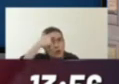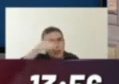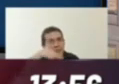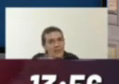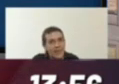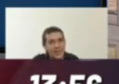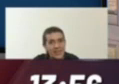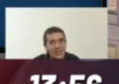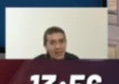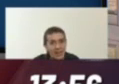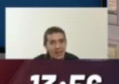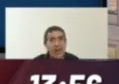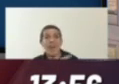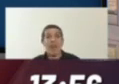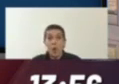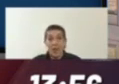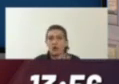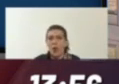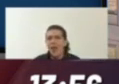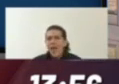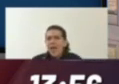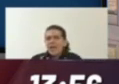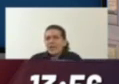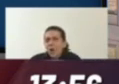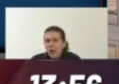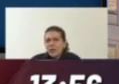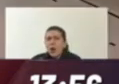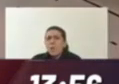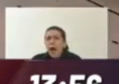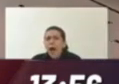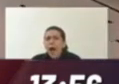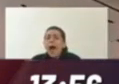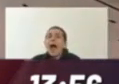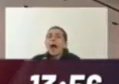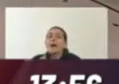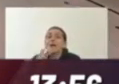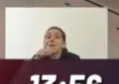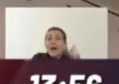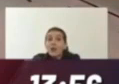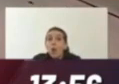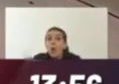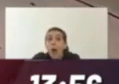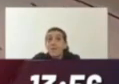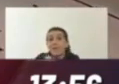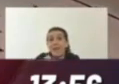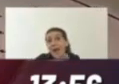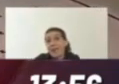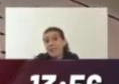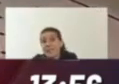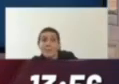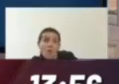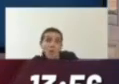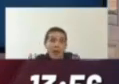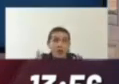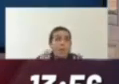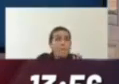El jefe de gobierno de la ciudad hace un enorme esfuerzo para que la ciudad recupere su actividad habitual. Pero ese esfuerzo